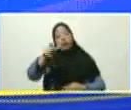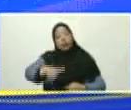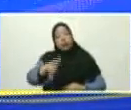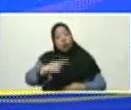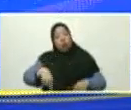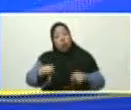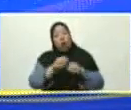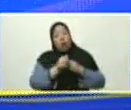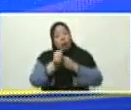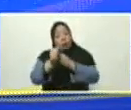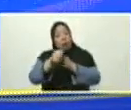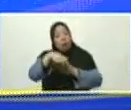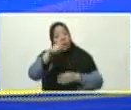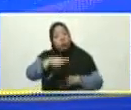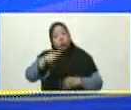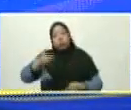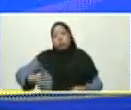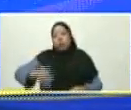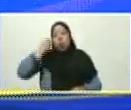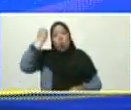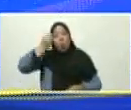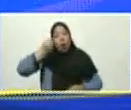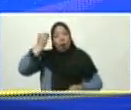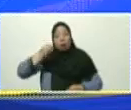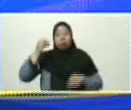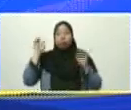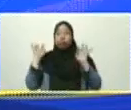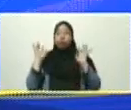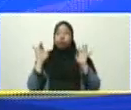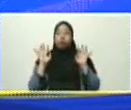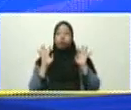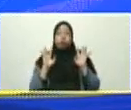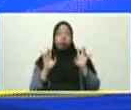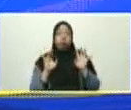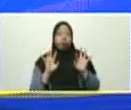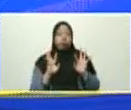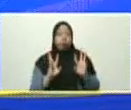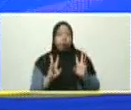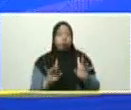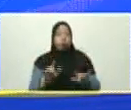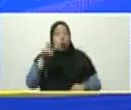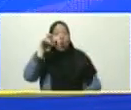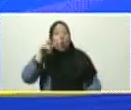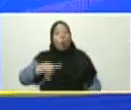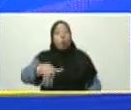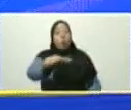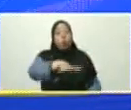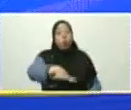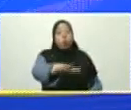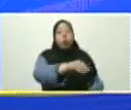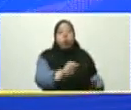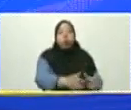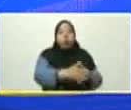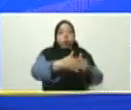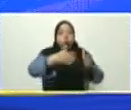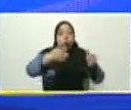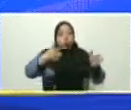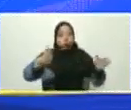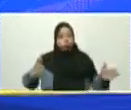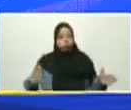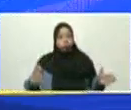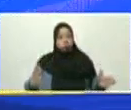Bolívar. Grandes ejércitos y también grandes pueblos para lograr una